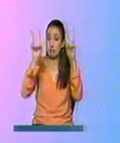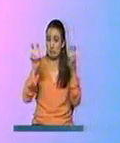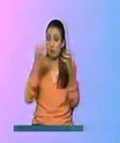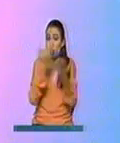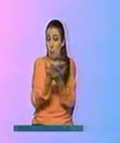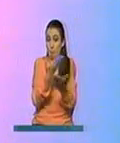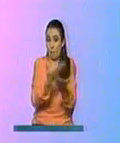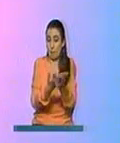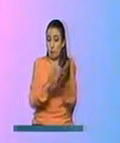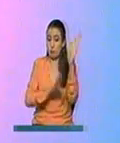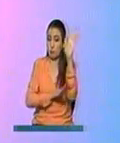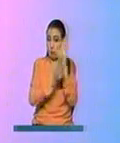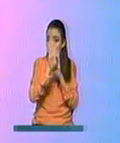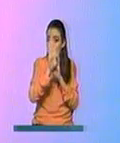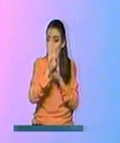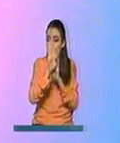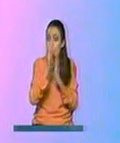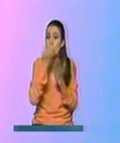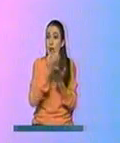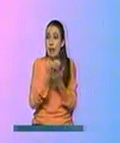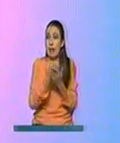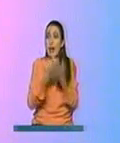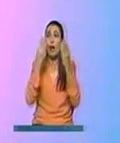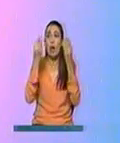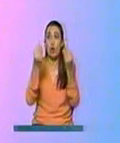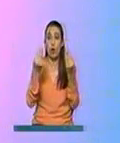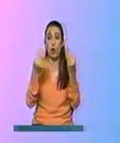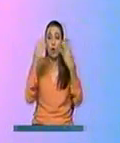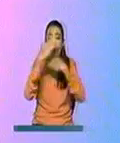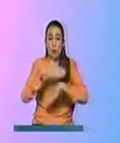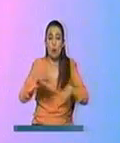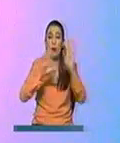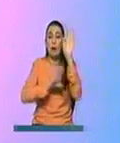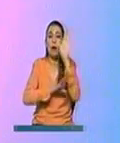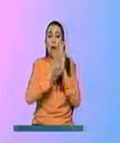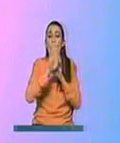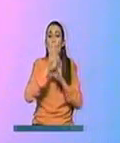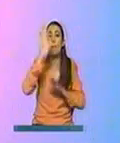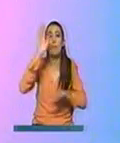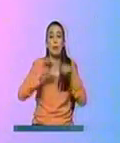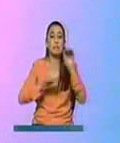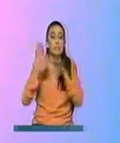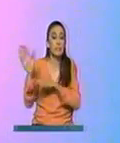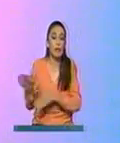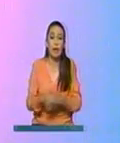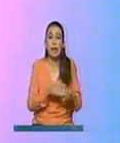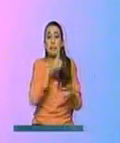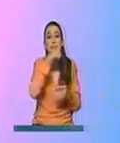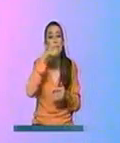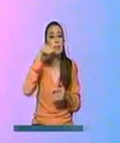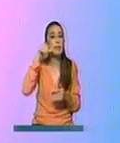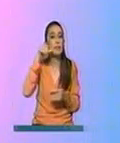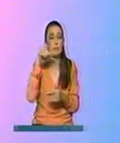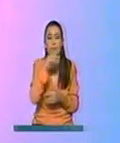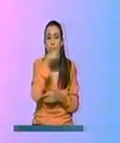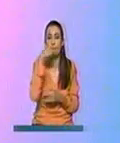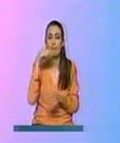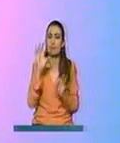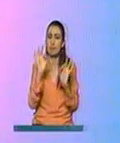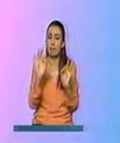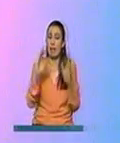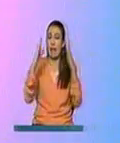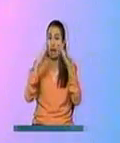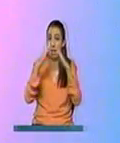ley de crecimiento económico para poder generar desarrollo en la industria cervecera artesanal en el país. Y para